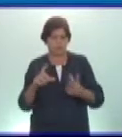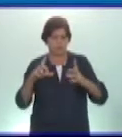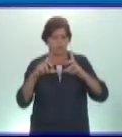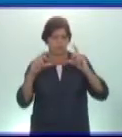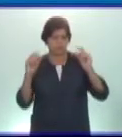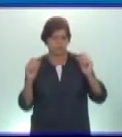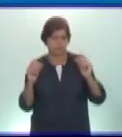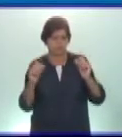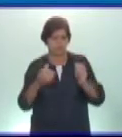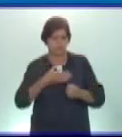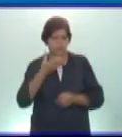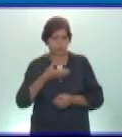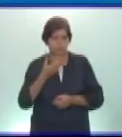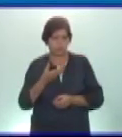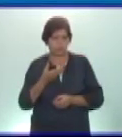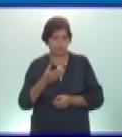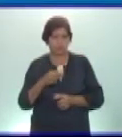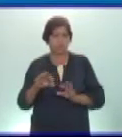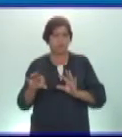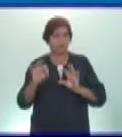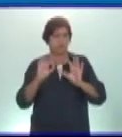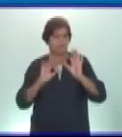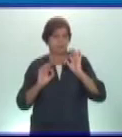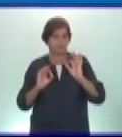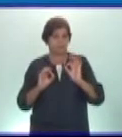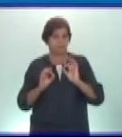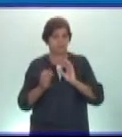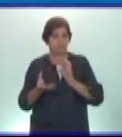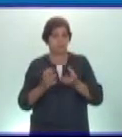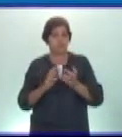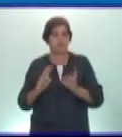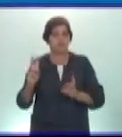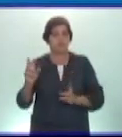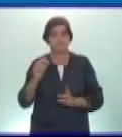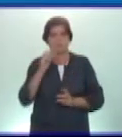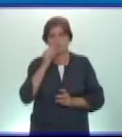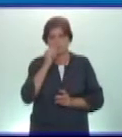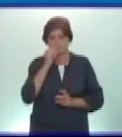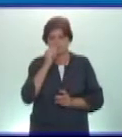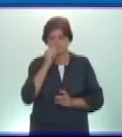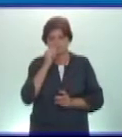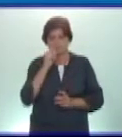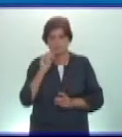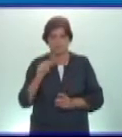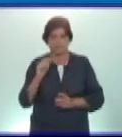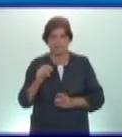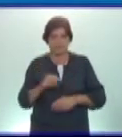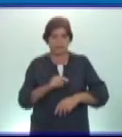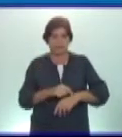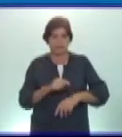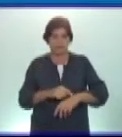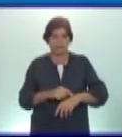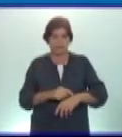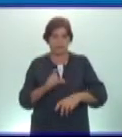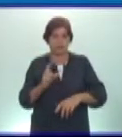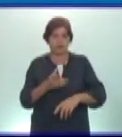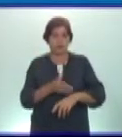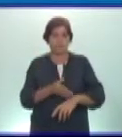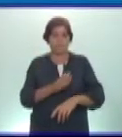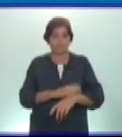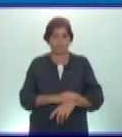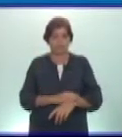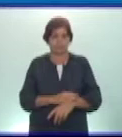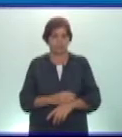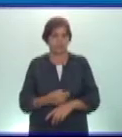cuento punto y coma. Van a extraer una forma verbal expresada en tiempo copretérito, una forma verbal